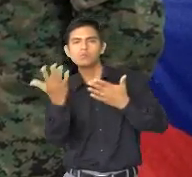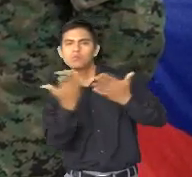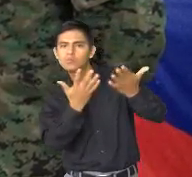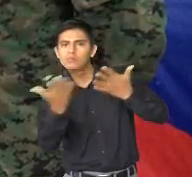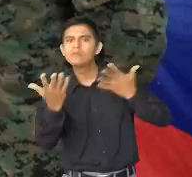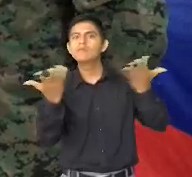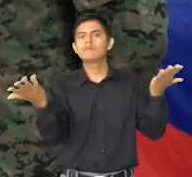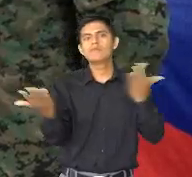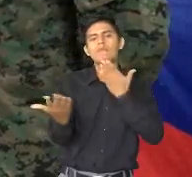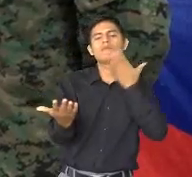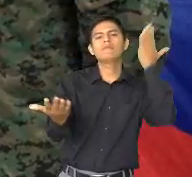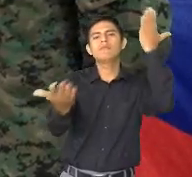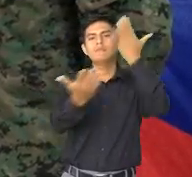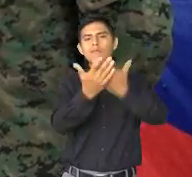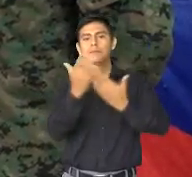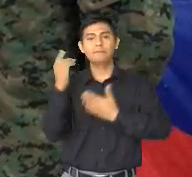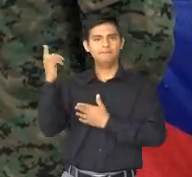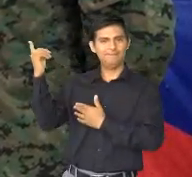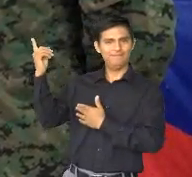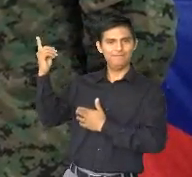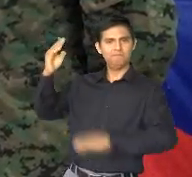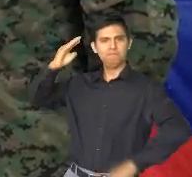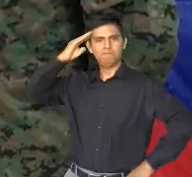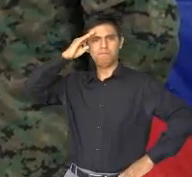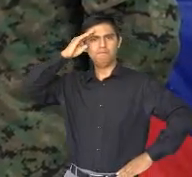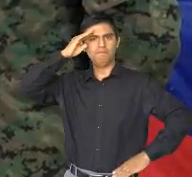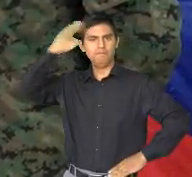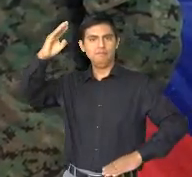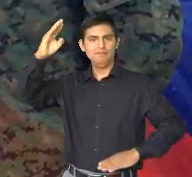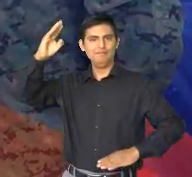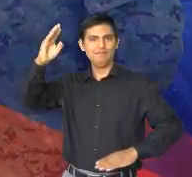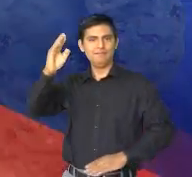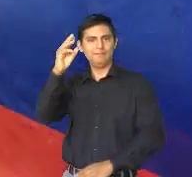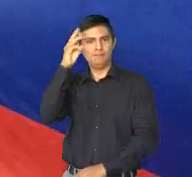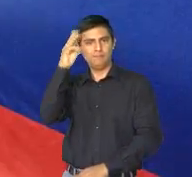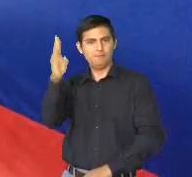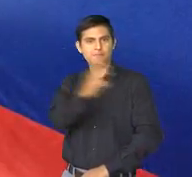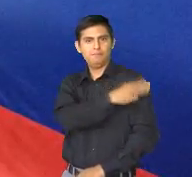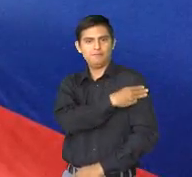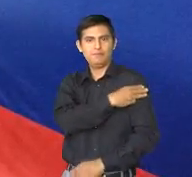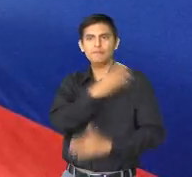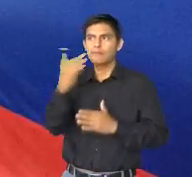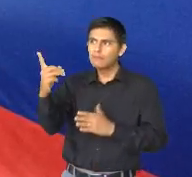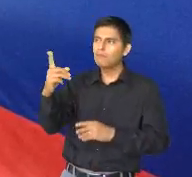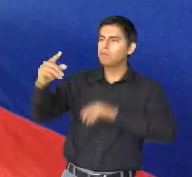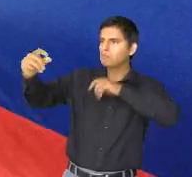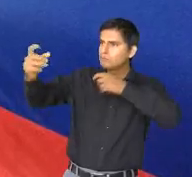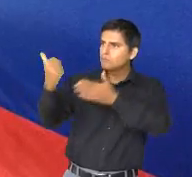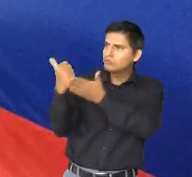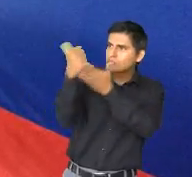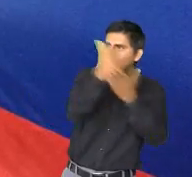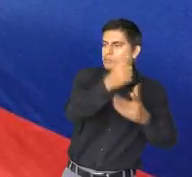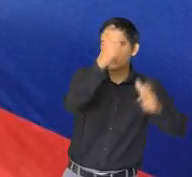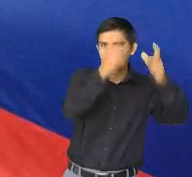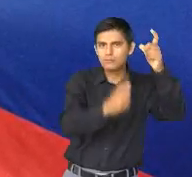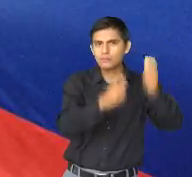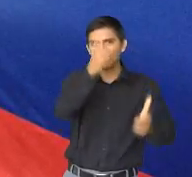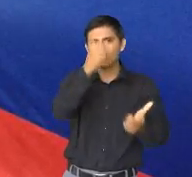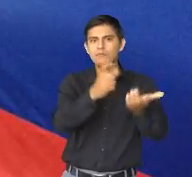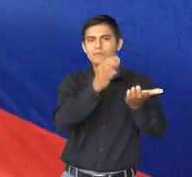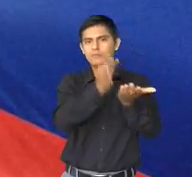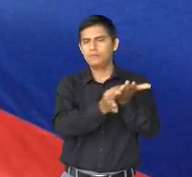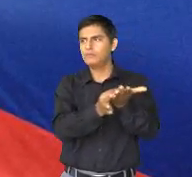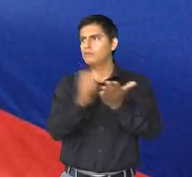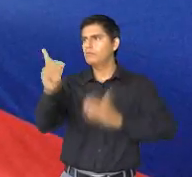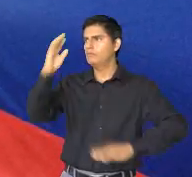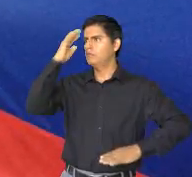de agradecimiento al señor teniente coronel de Estado Mayor Robert Gaona por el servicio brindado a la ciudadanía del Cantón Lago Agrio